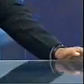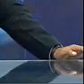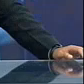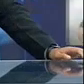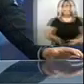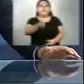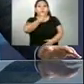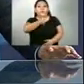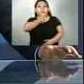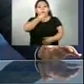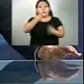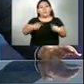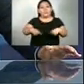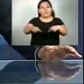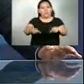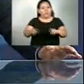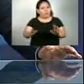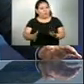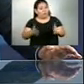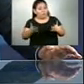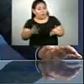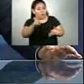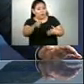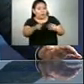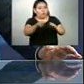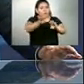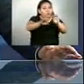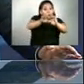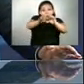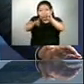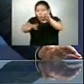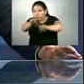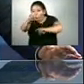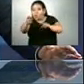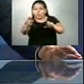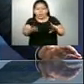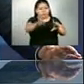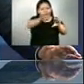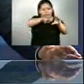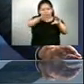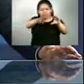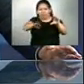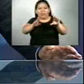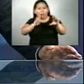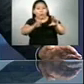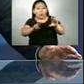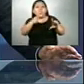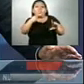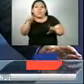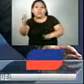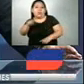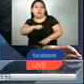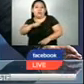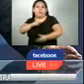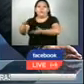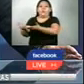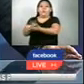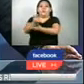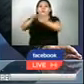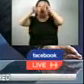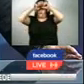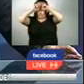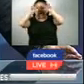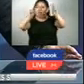Seguimos con más información. Veamos ahora cuáles son los resultados de la más reciente encuesta realizada por la UCA, en la que se destacan aspectos como